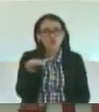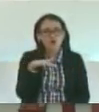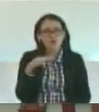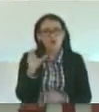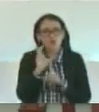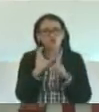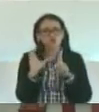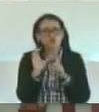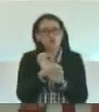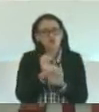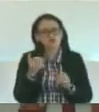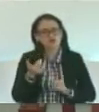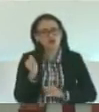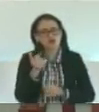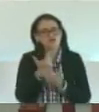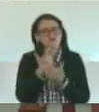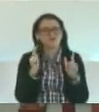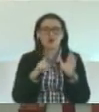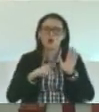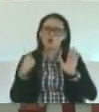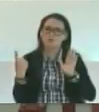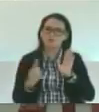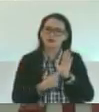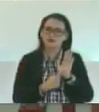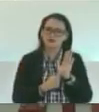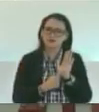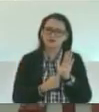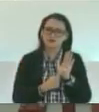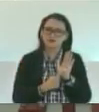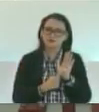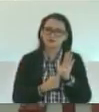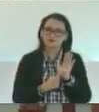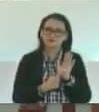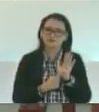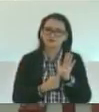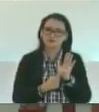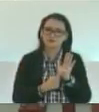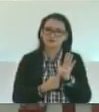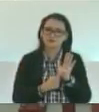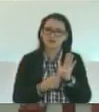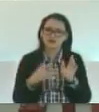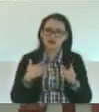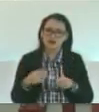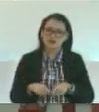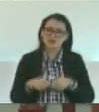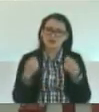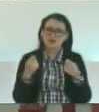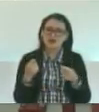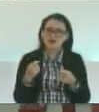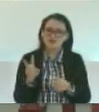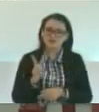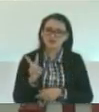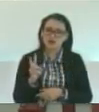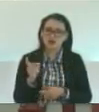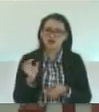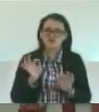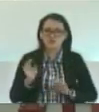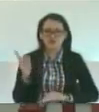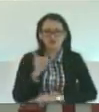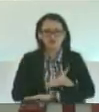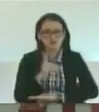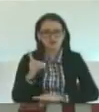con educación, de plenas libertades. Y se pretende entonces estigmatizar a Venezuela como una dictadura. Se